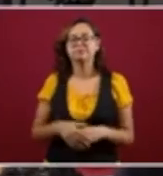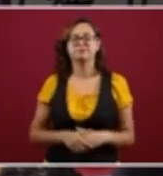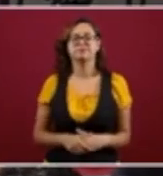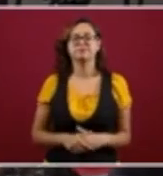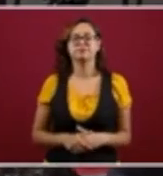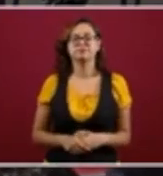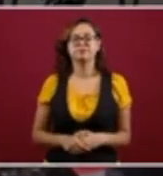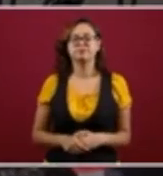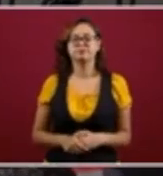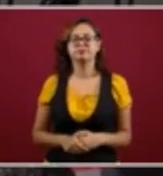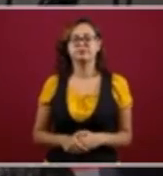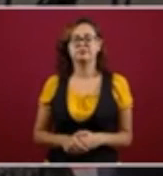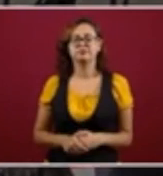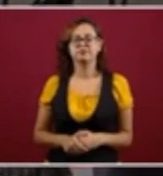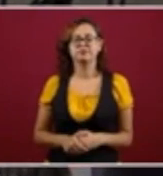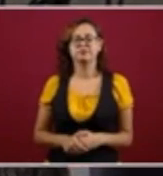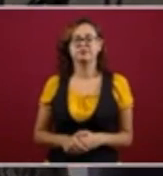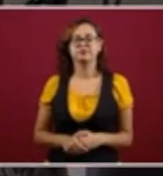rústico,